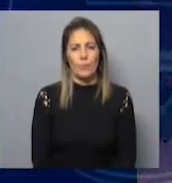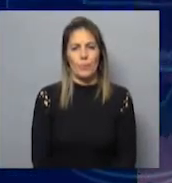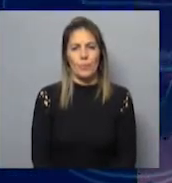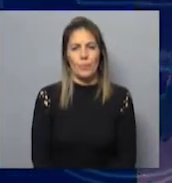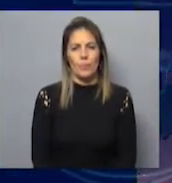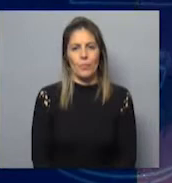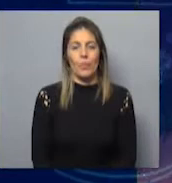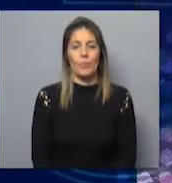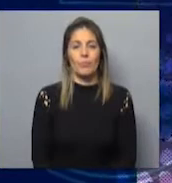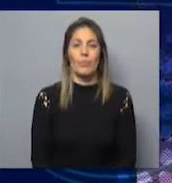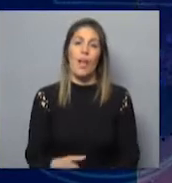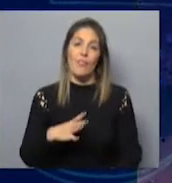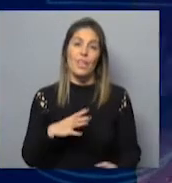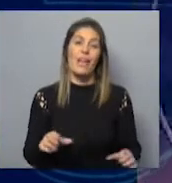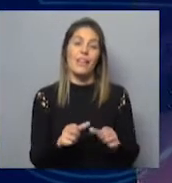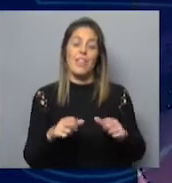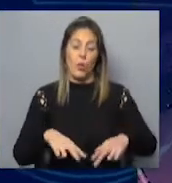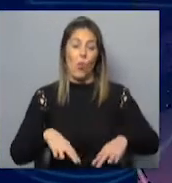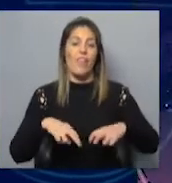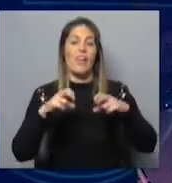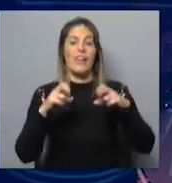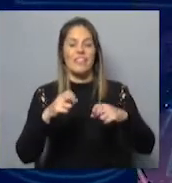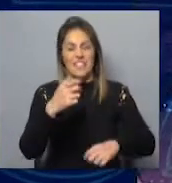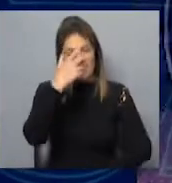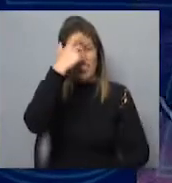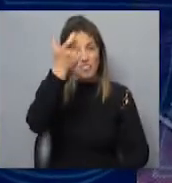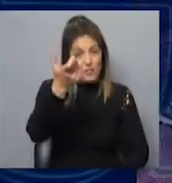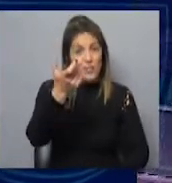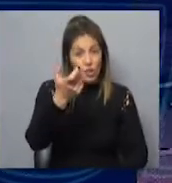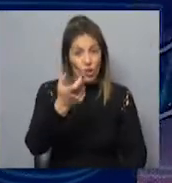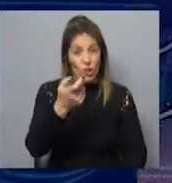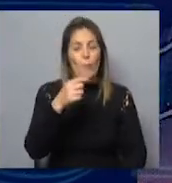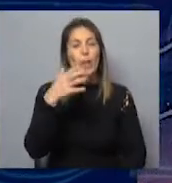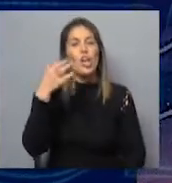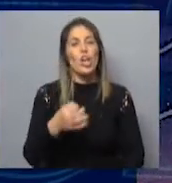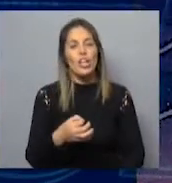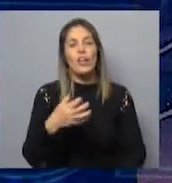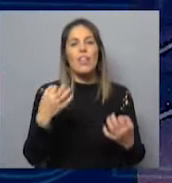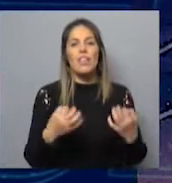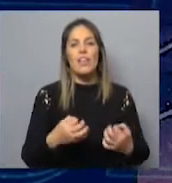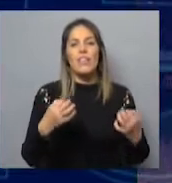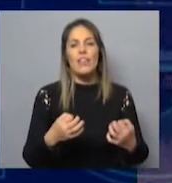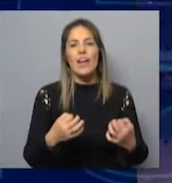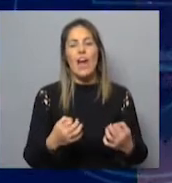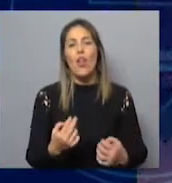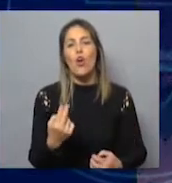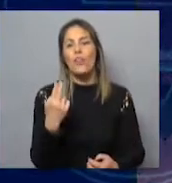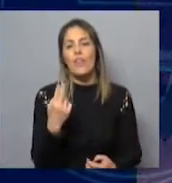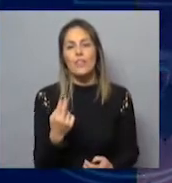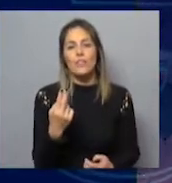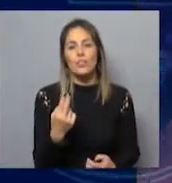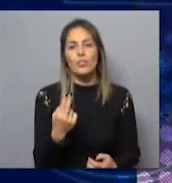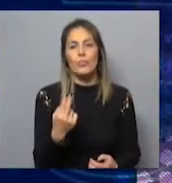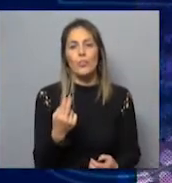habría que hacer un análisis científico digo pero creo que en realidad lo que habilitó es